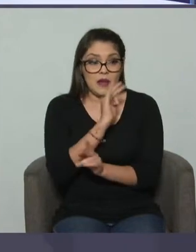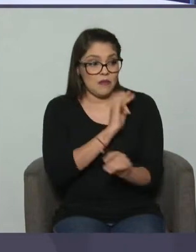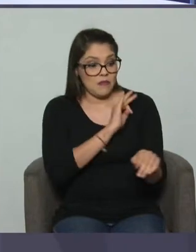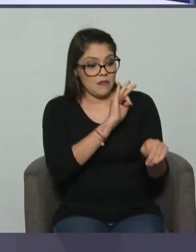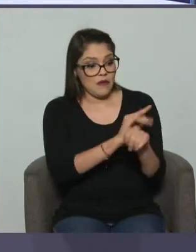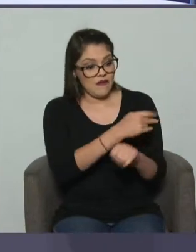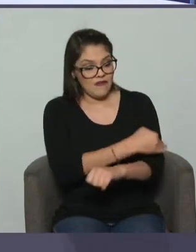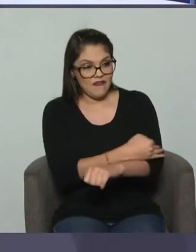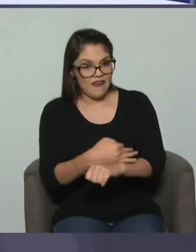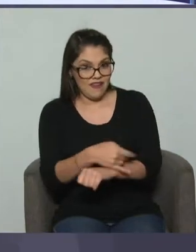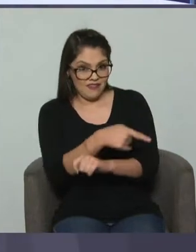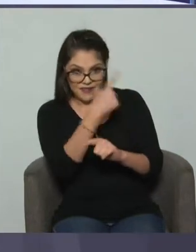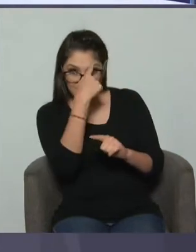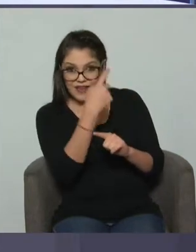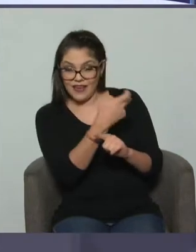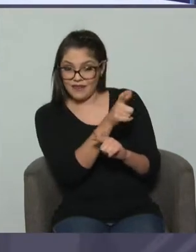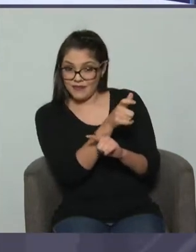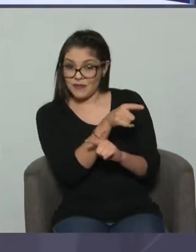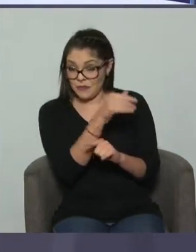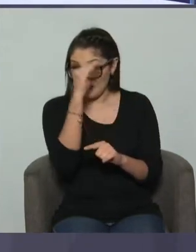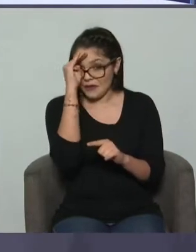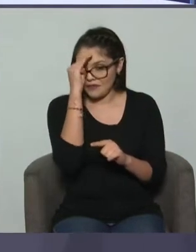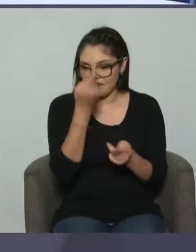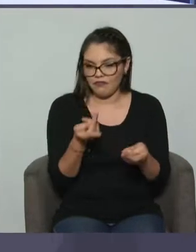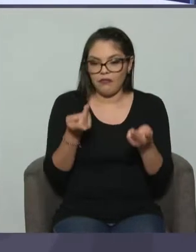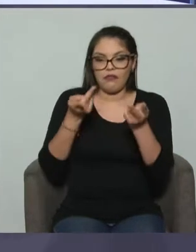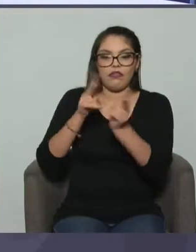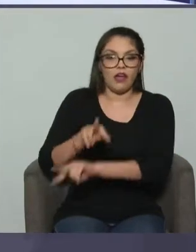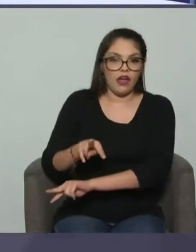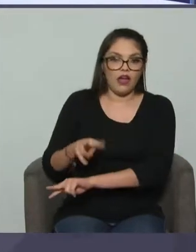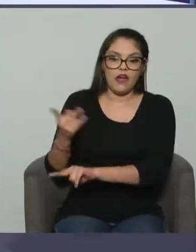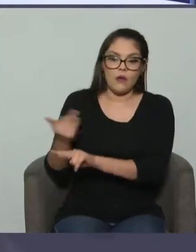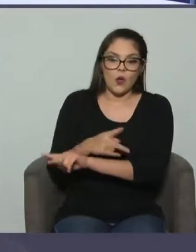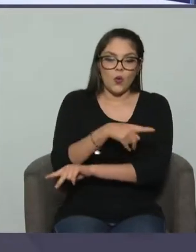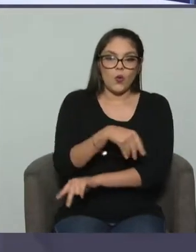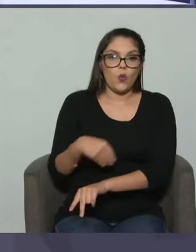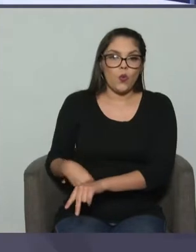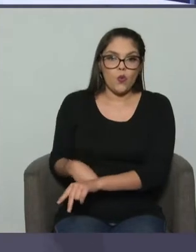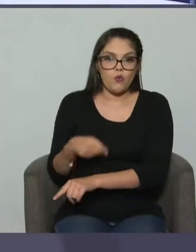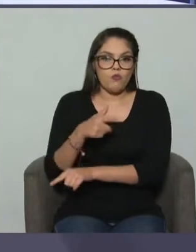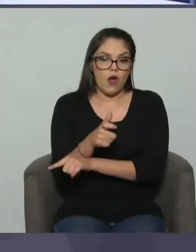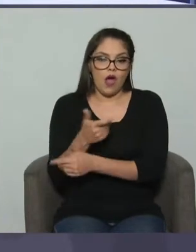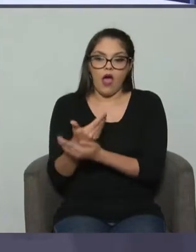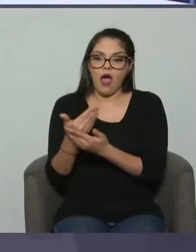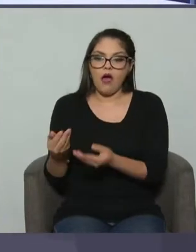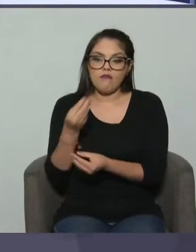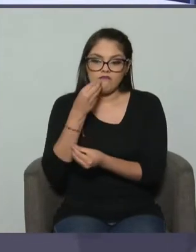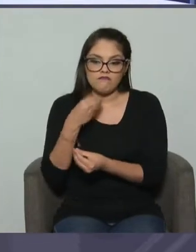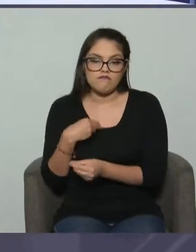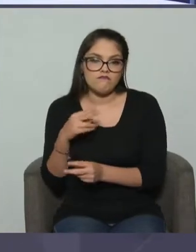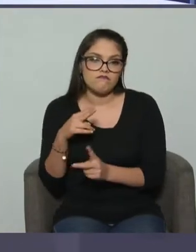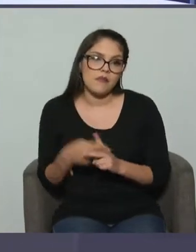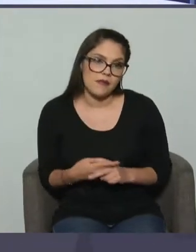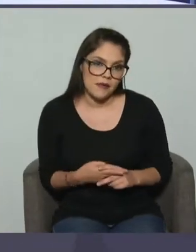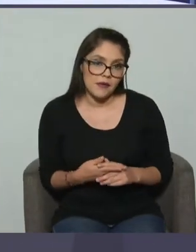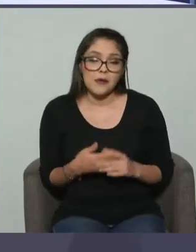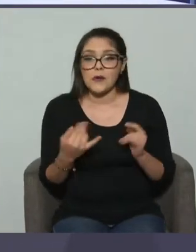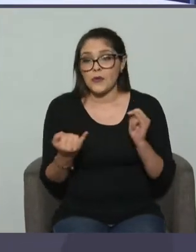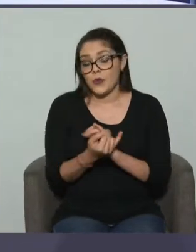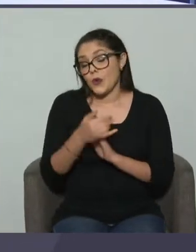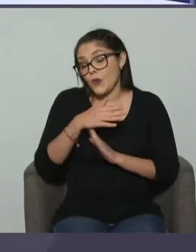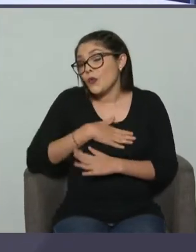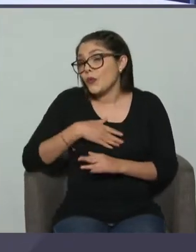mercado negro a comprar un arma, aquí la obtuvo de su casa. ¿Qué es lo que pasaba por la